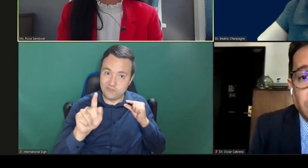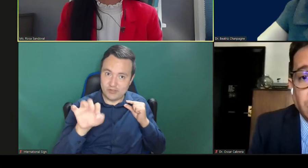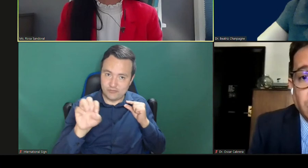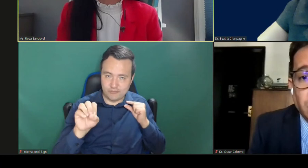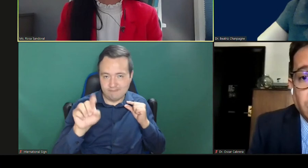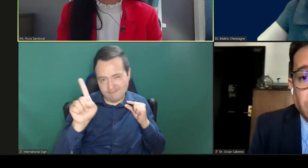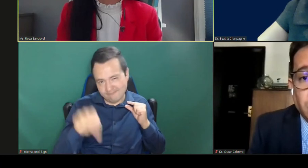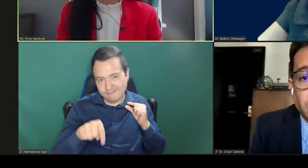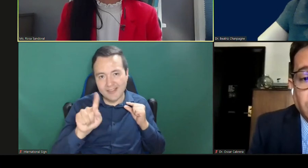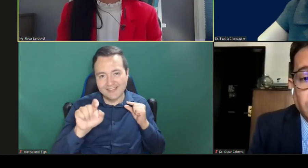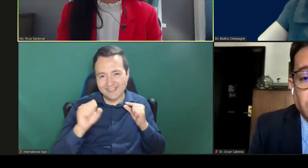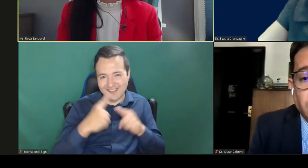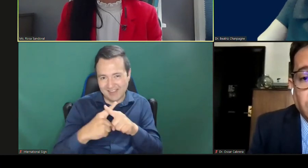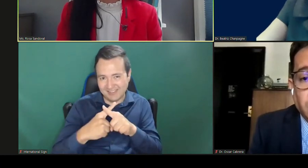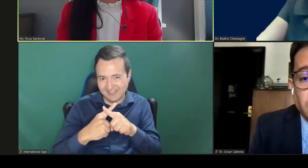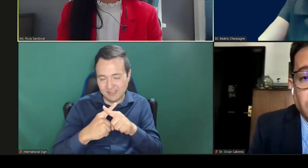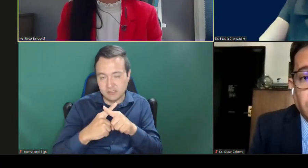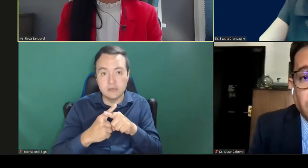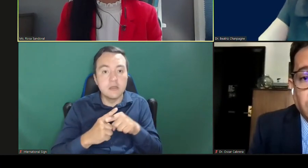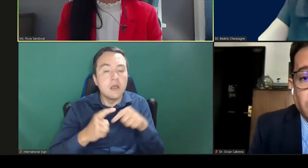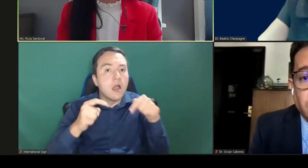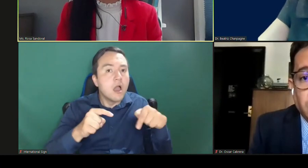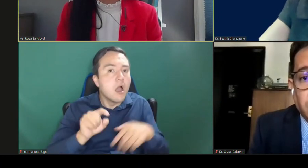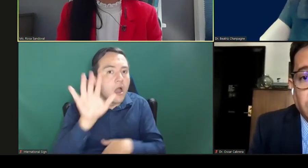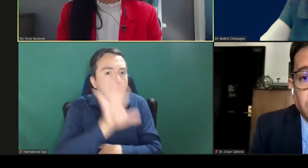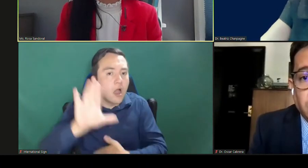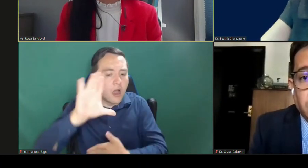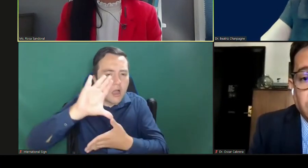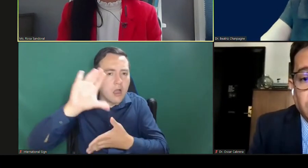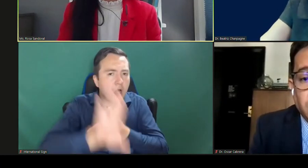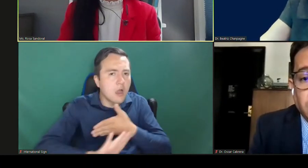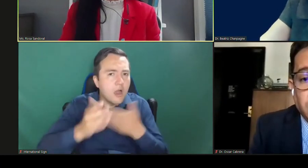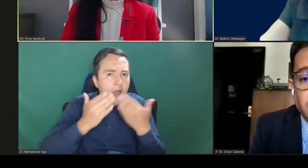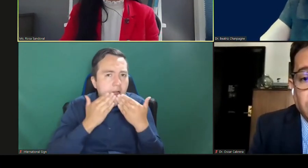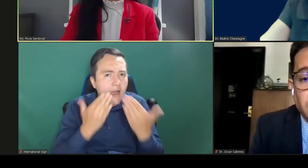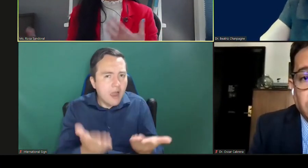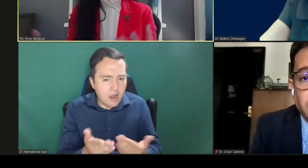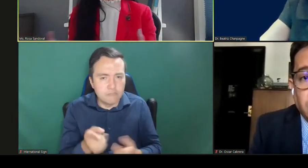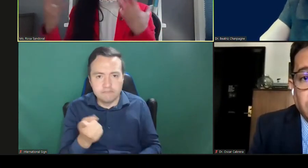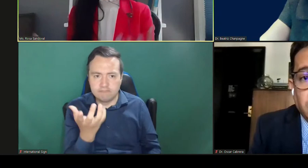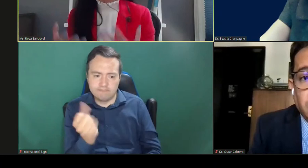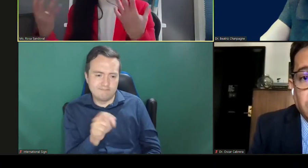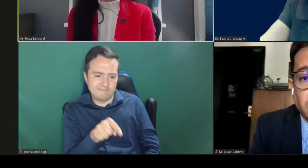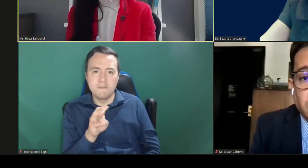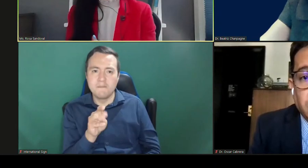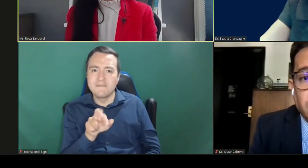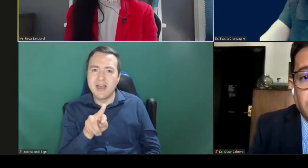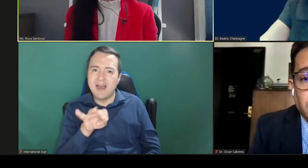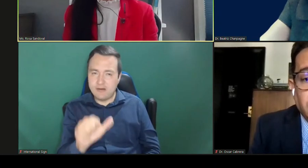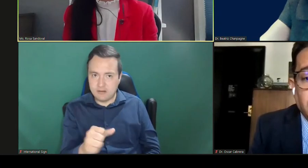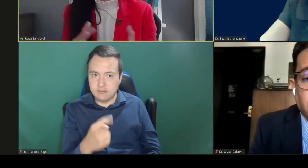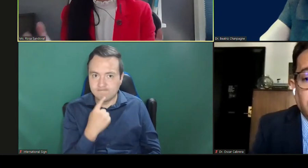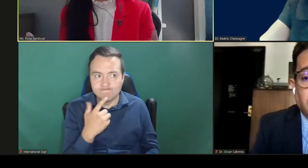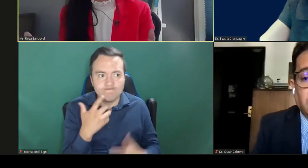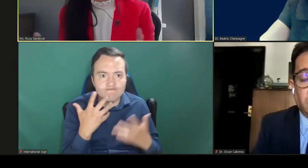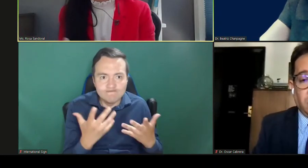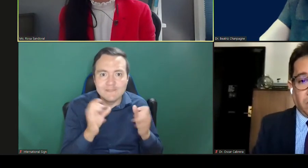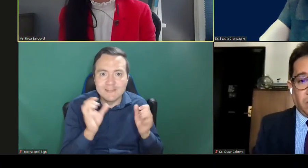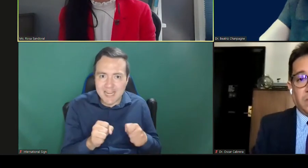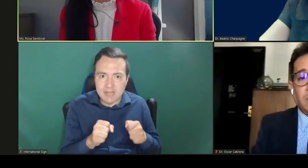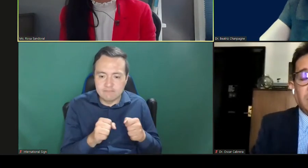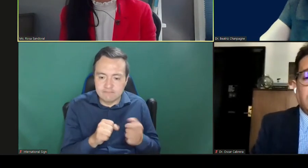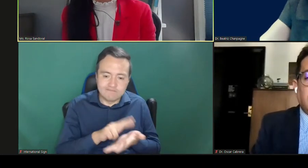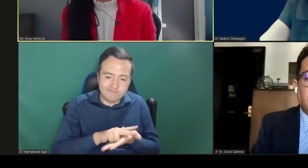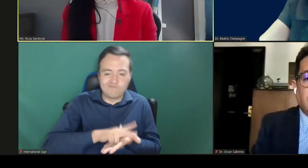una de las cosas que podríamos comentar a la pregunta de que nos trae mariah río sobre como uno hace para levantar heces es lo que nos